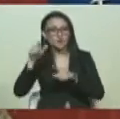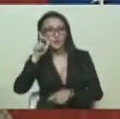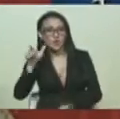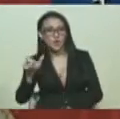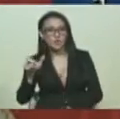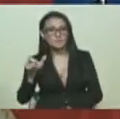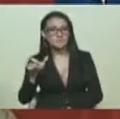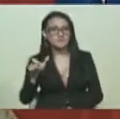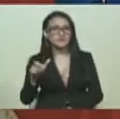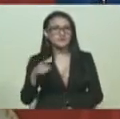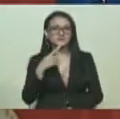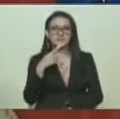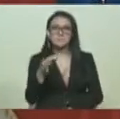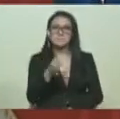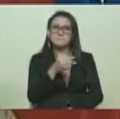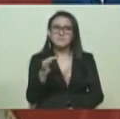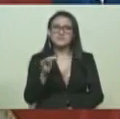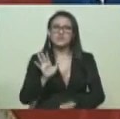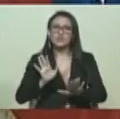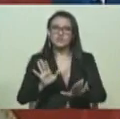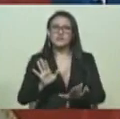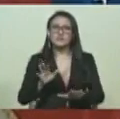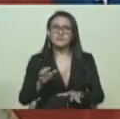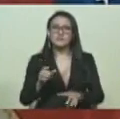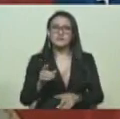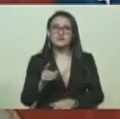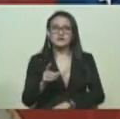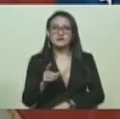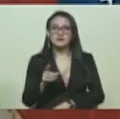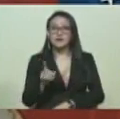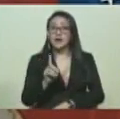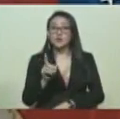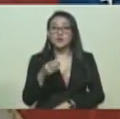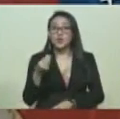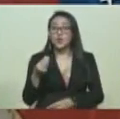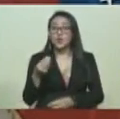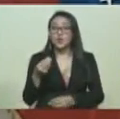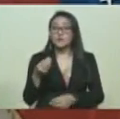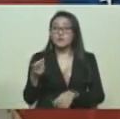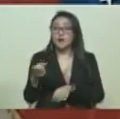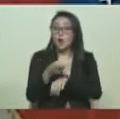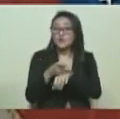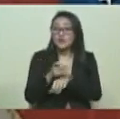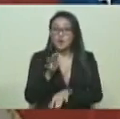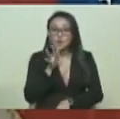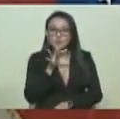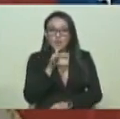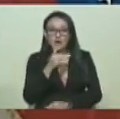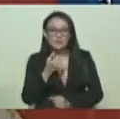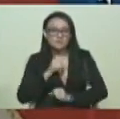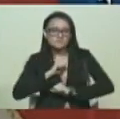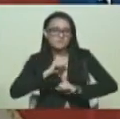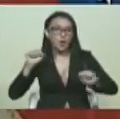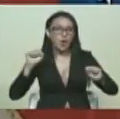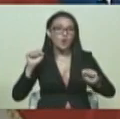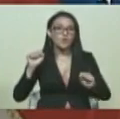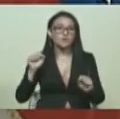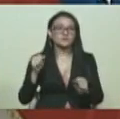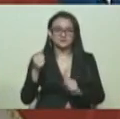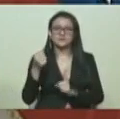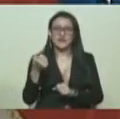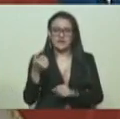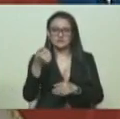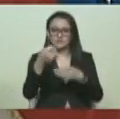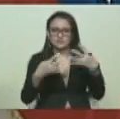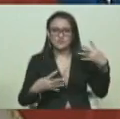Él le dice, perfecto, así debe ser para crear ingobernabilidad. Esto es la continuación de una larga conversación